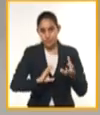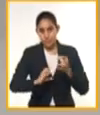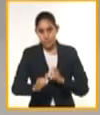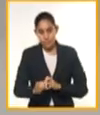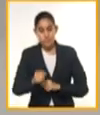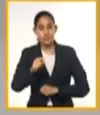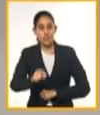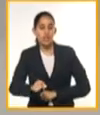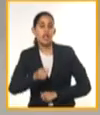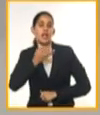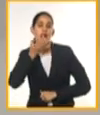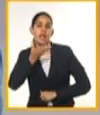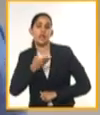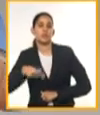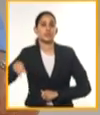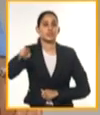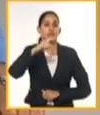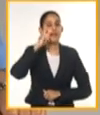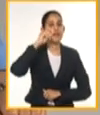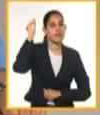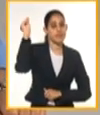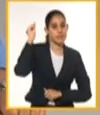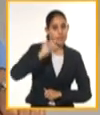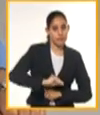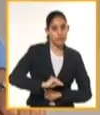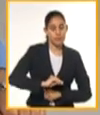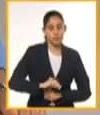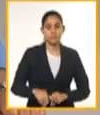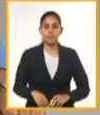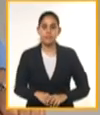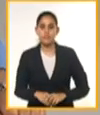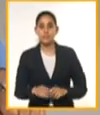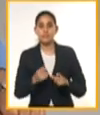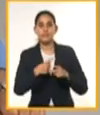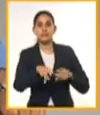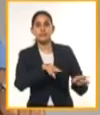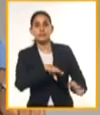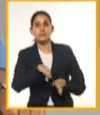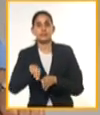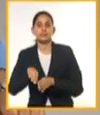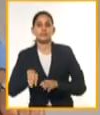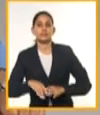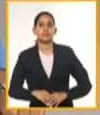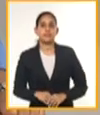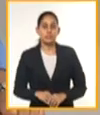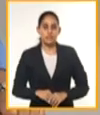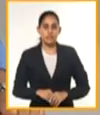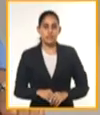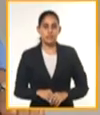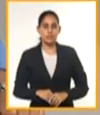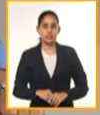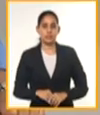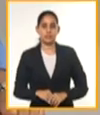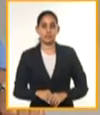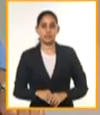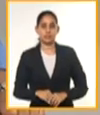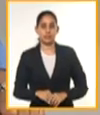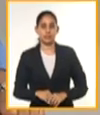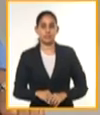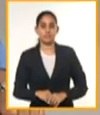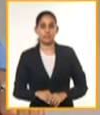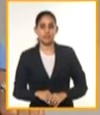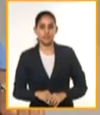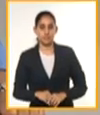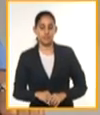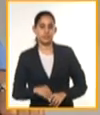hoy compartir con ustedes. Case, escuchen bien, vamos a usar solamente